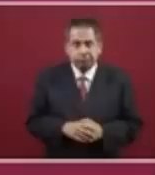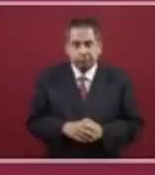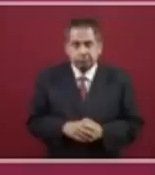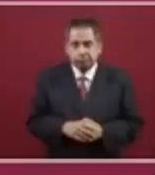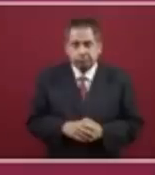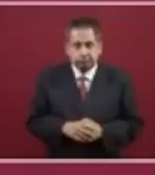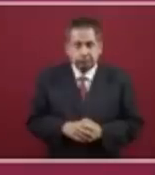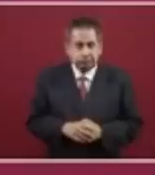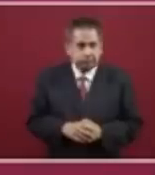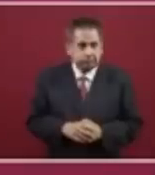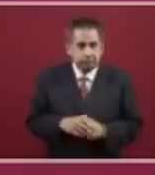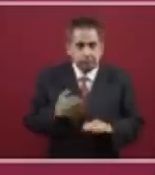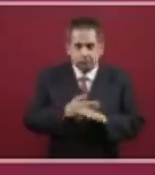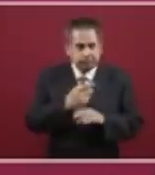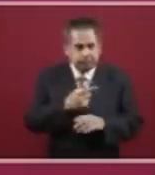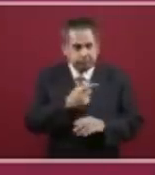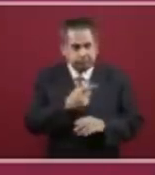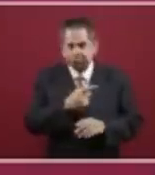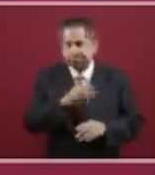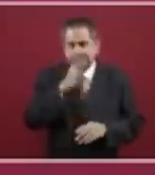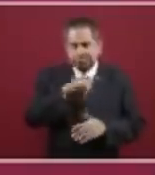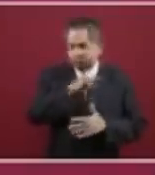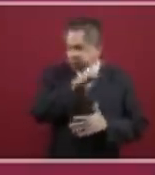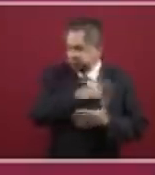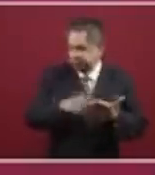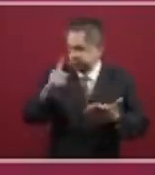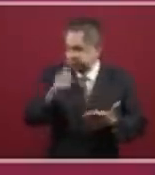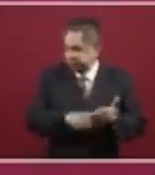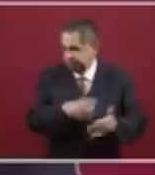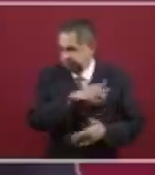muy reprobables.